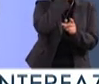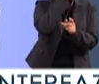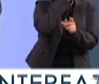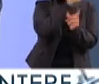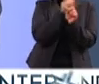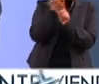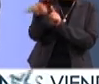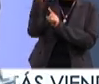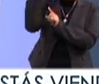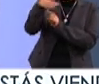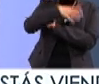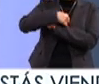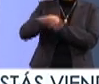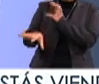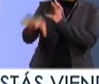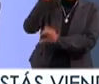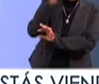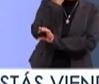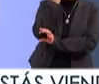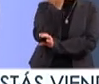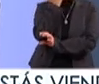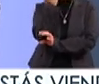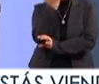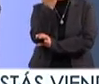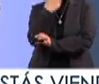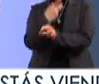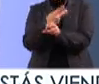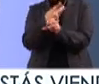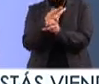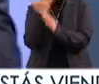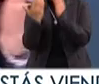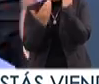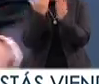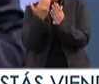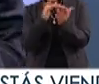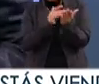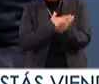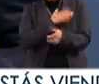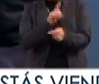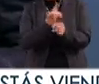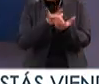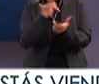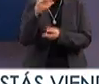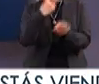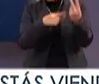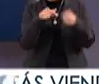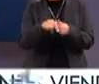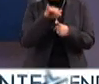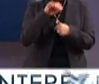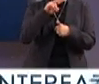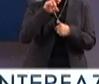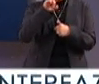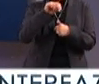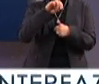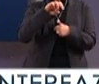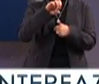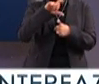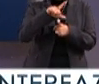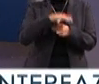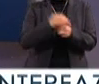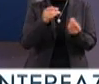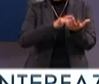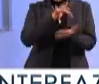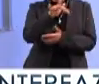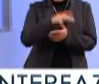y madres en la elección de una escuela a nivel medio superior muy buenos días gracias por estar con nosotros Iván Iván Manuel Ortiz Omar